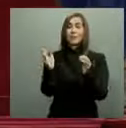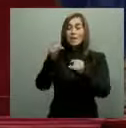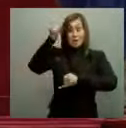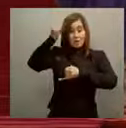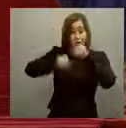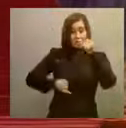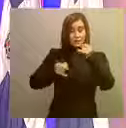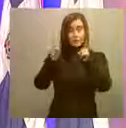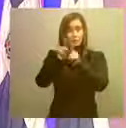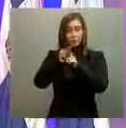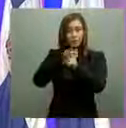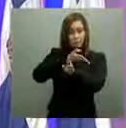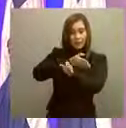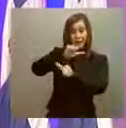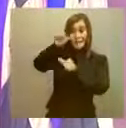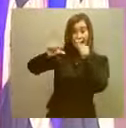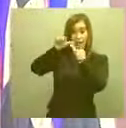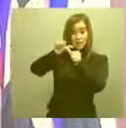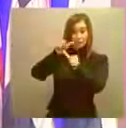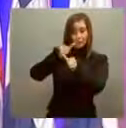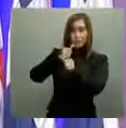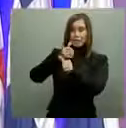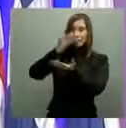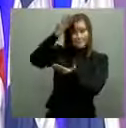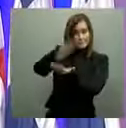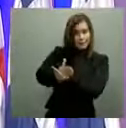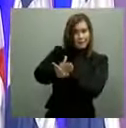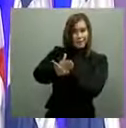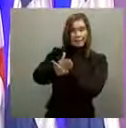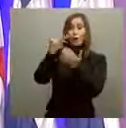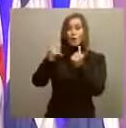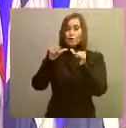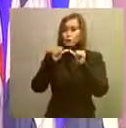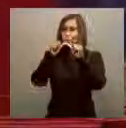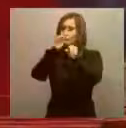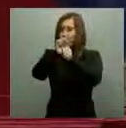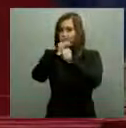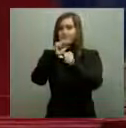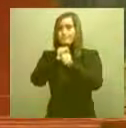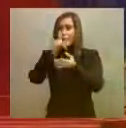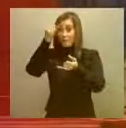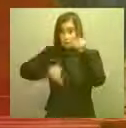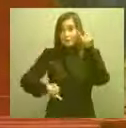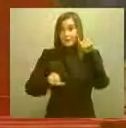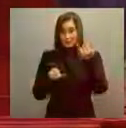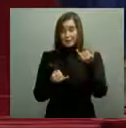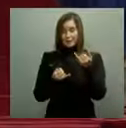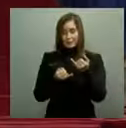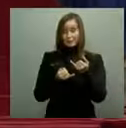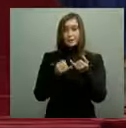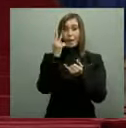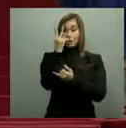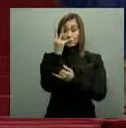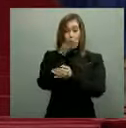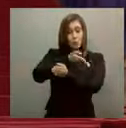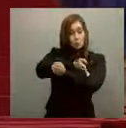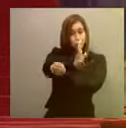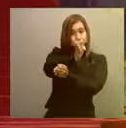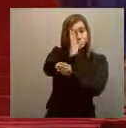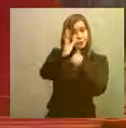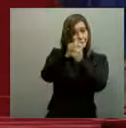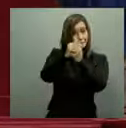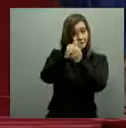la circunvalación de Asua después de muchos años de estar detenida. Ambas infraestructuras viales son la solución más adecuada